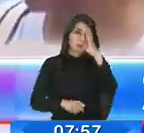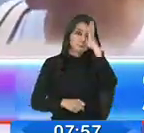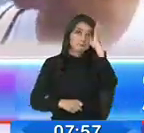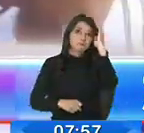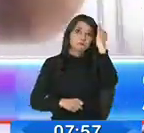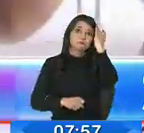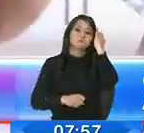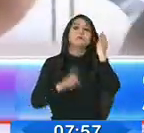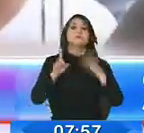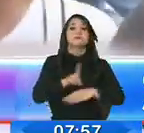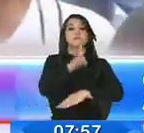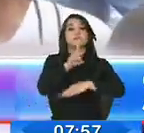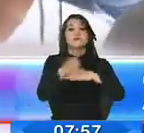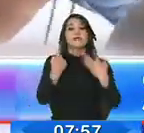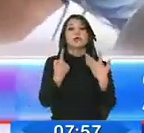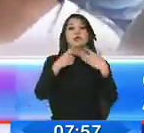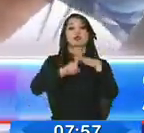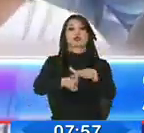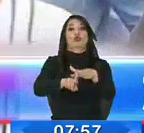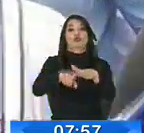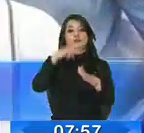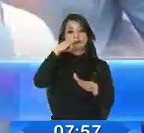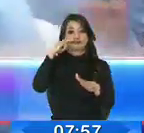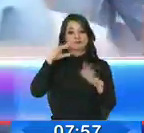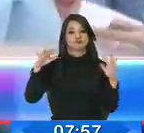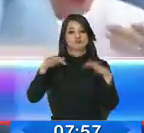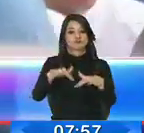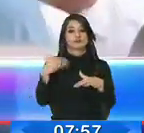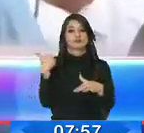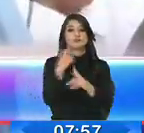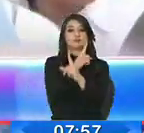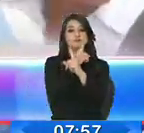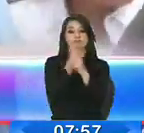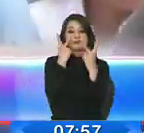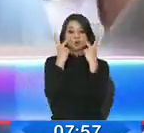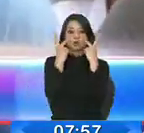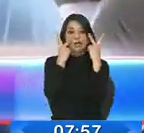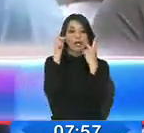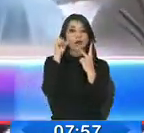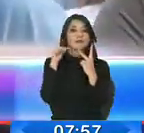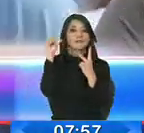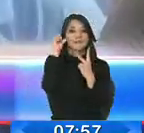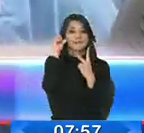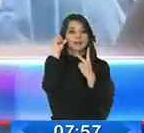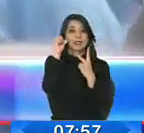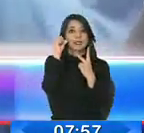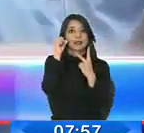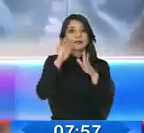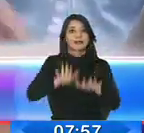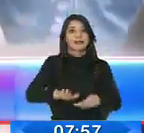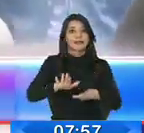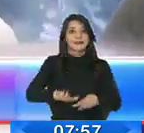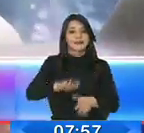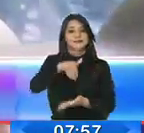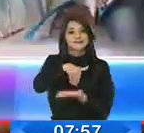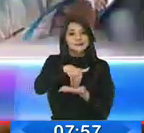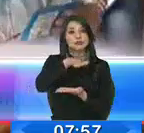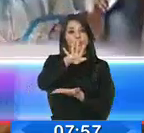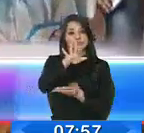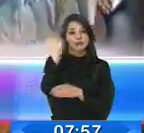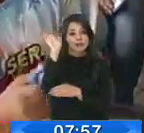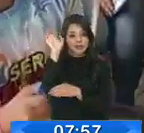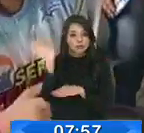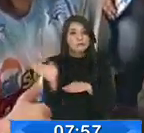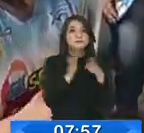Dirección de Inclusión ha traído a todos nuestros niños con discapacidad visual o auditiva del Centro 4 de Enero. Por otro